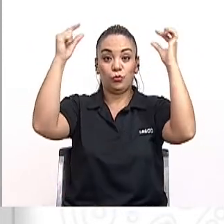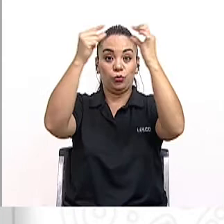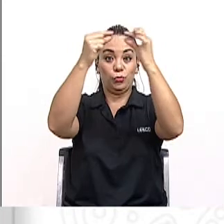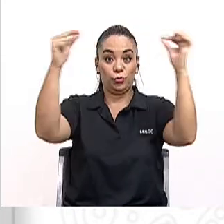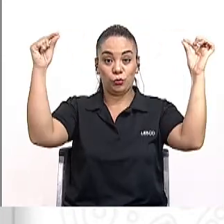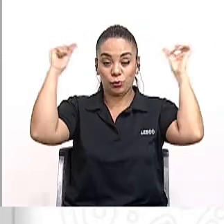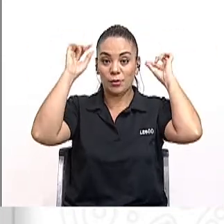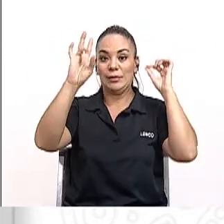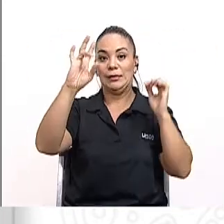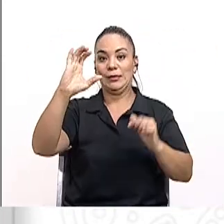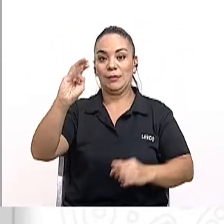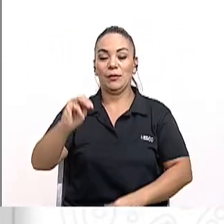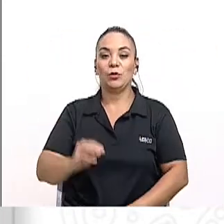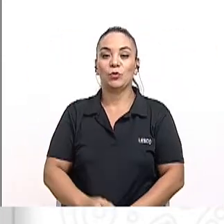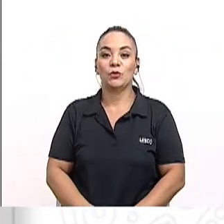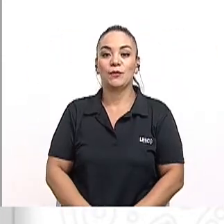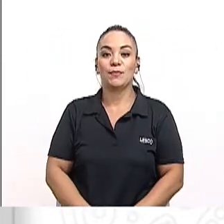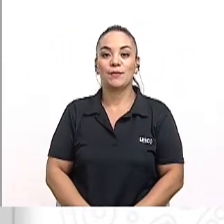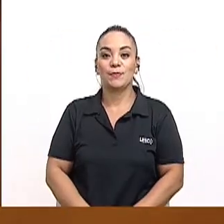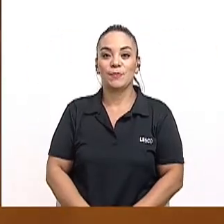centímetros.